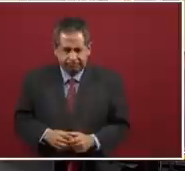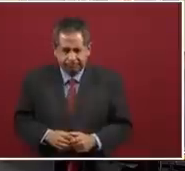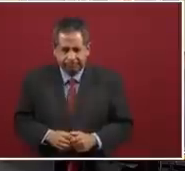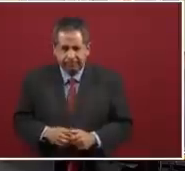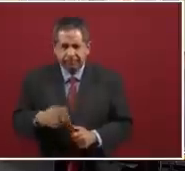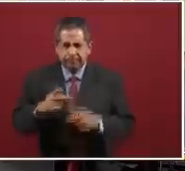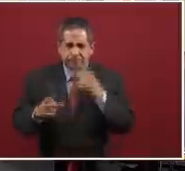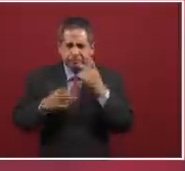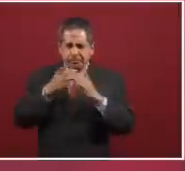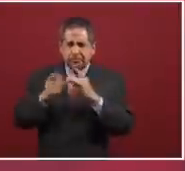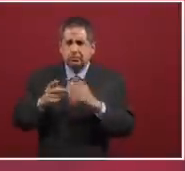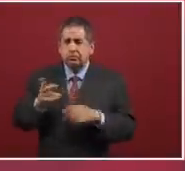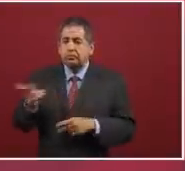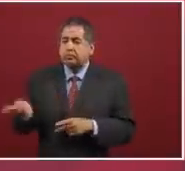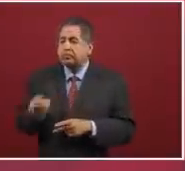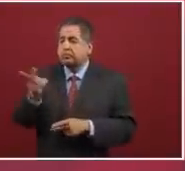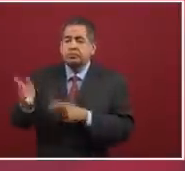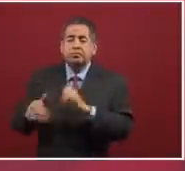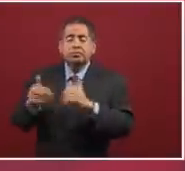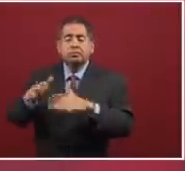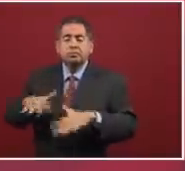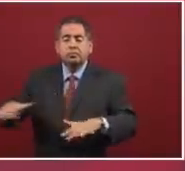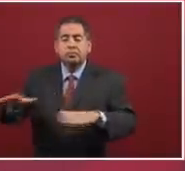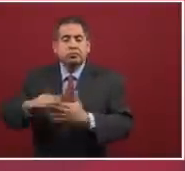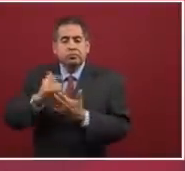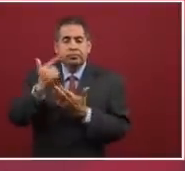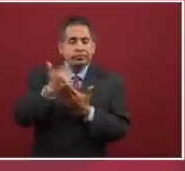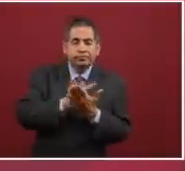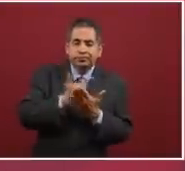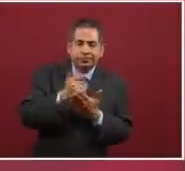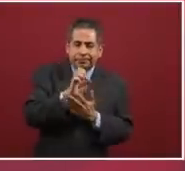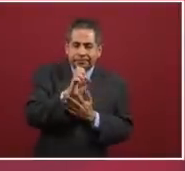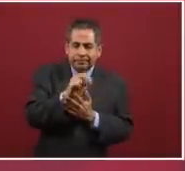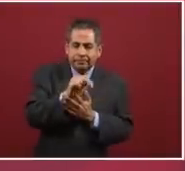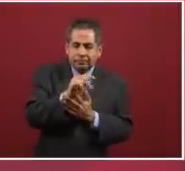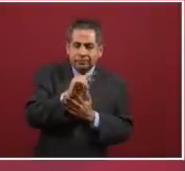estoy hablando de una consulta, no estoy hablando de una encuesta.